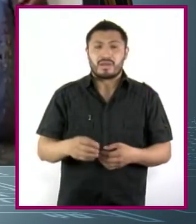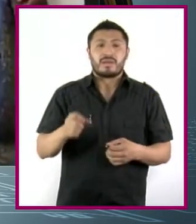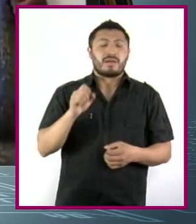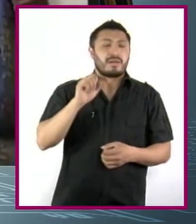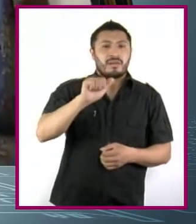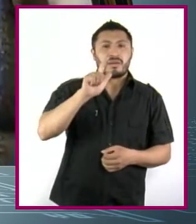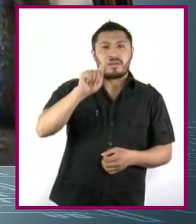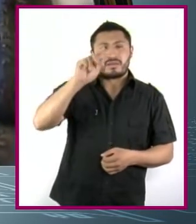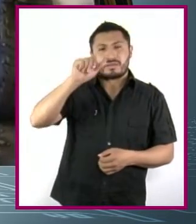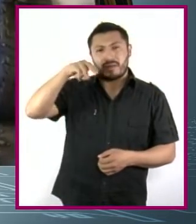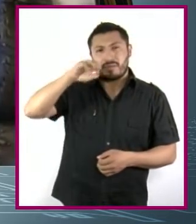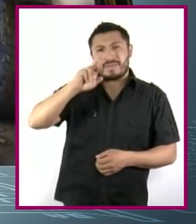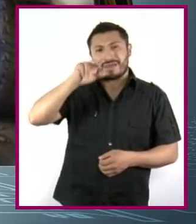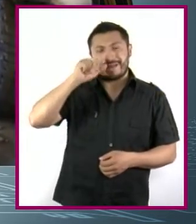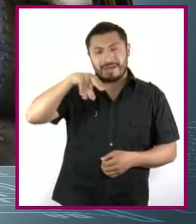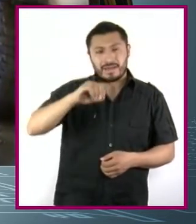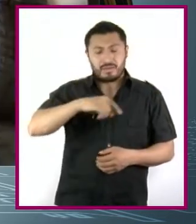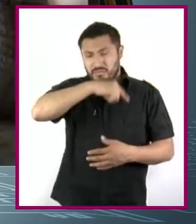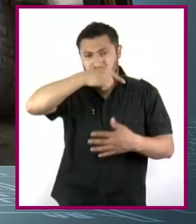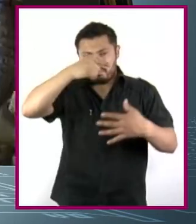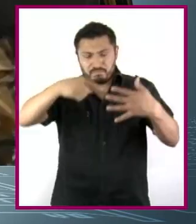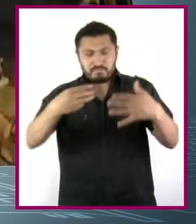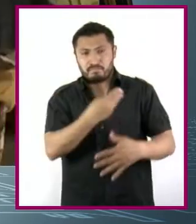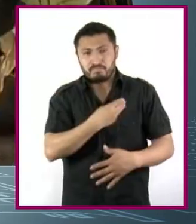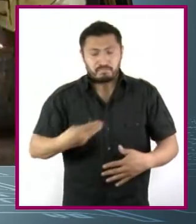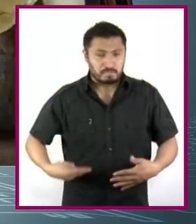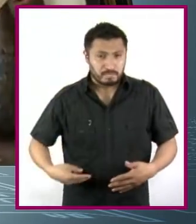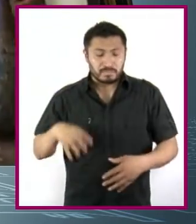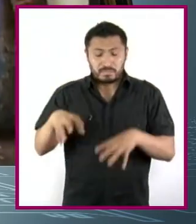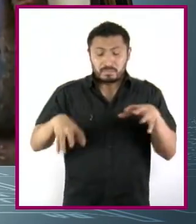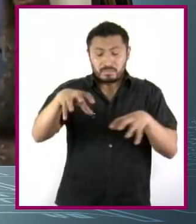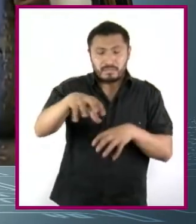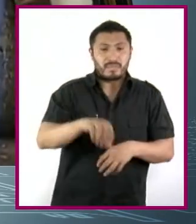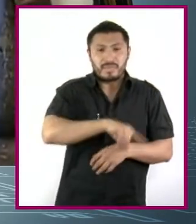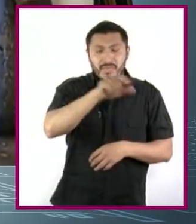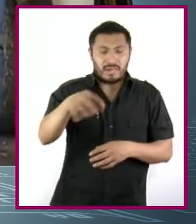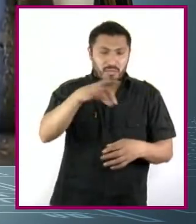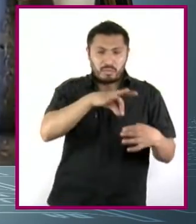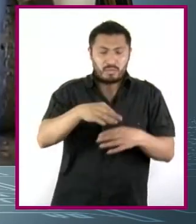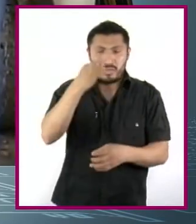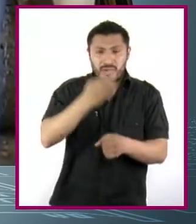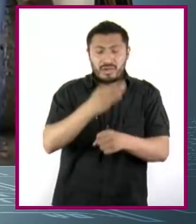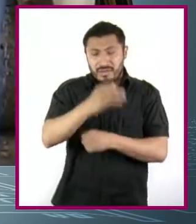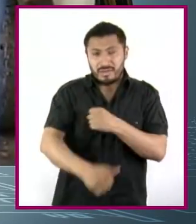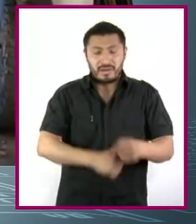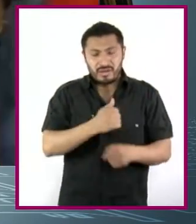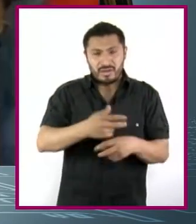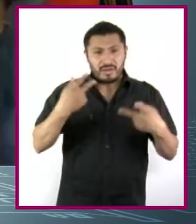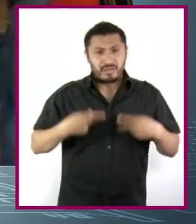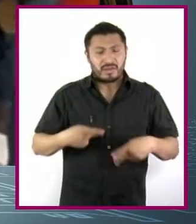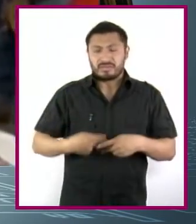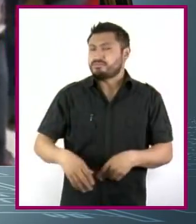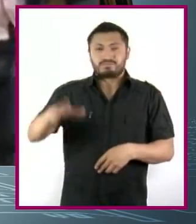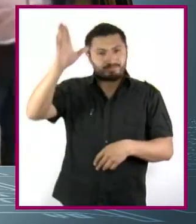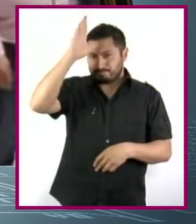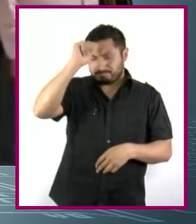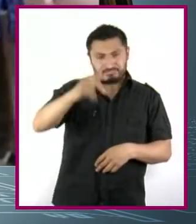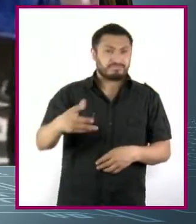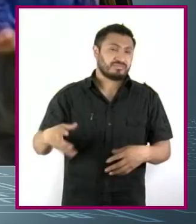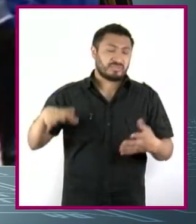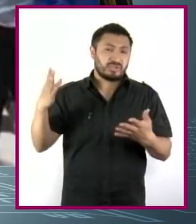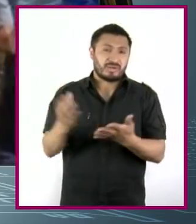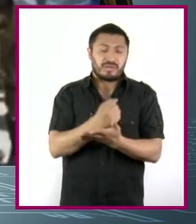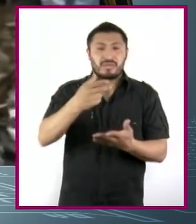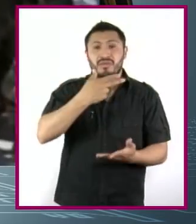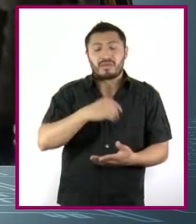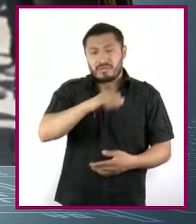Altamirano, Chenaló y Simojovel. Tras los resultados del proceso electoral de este año, los pobladores se inconformaron por el triunfo de alcaldes y